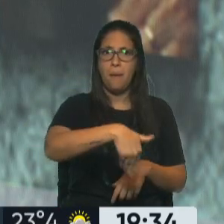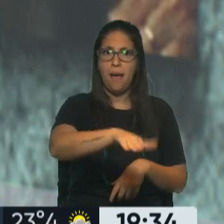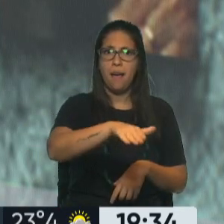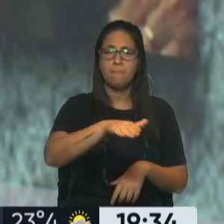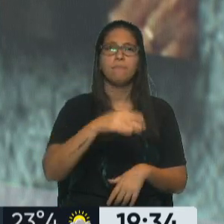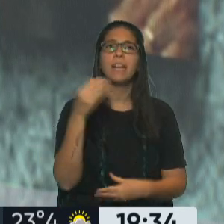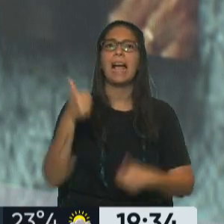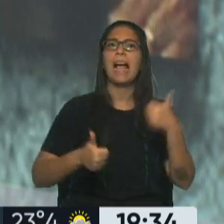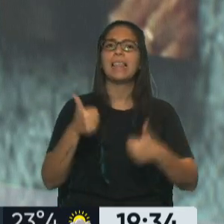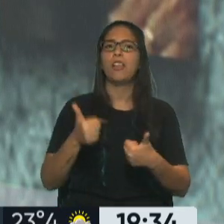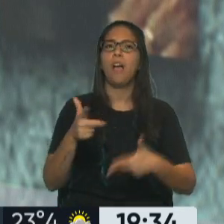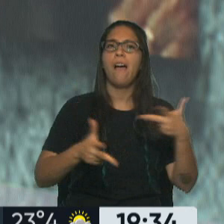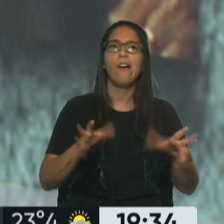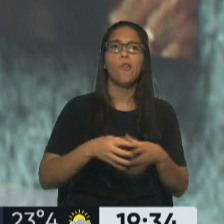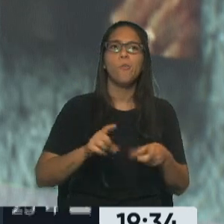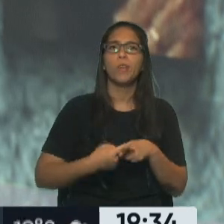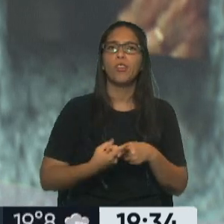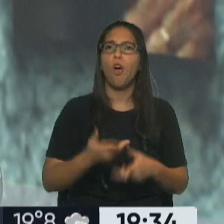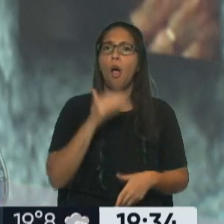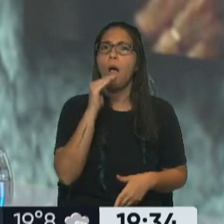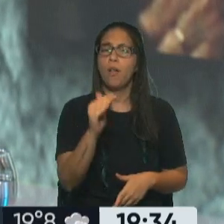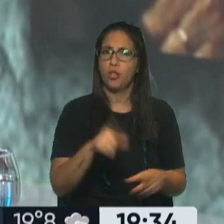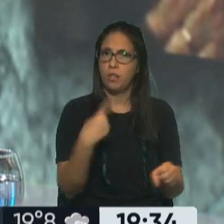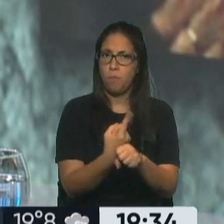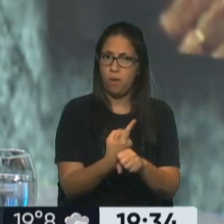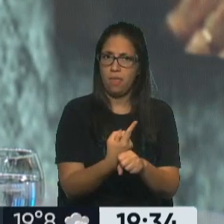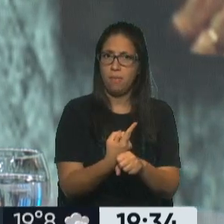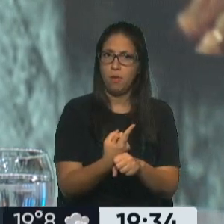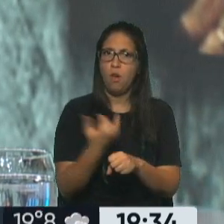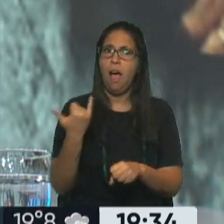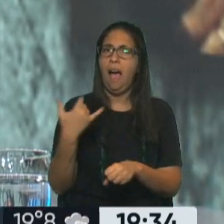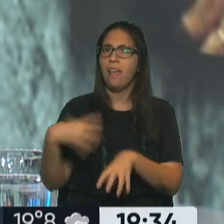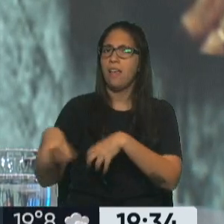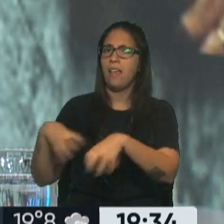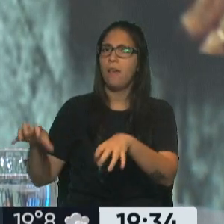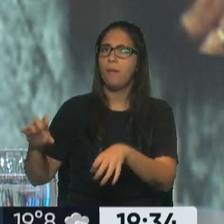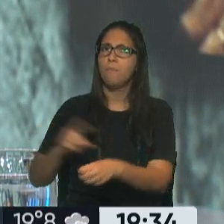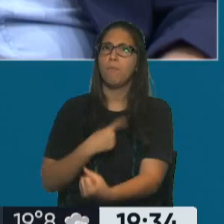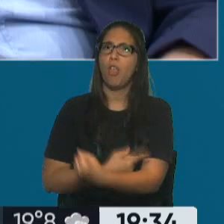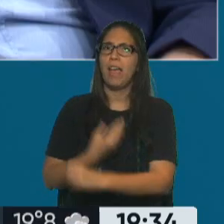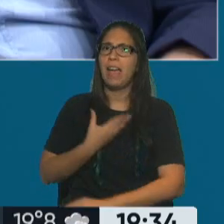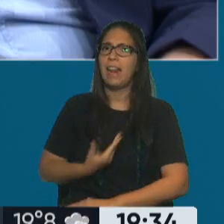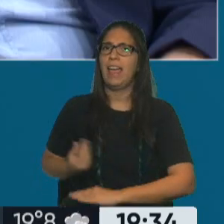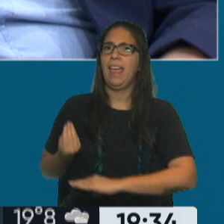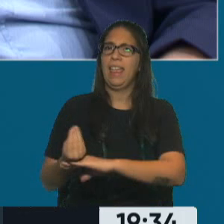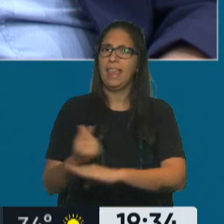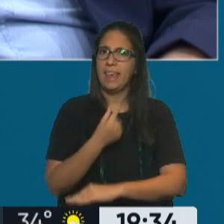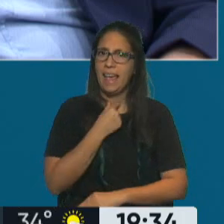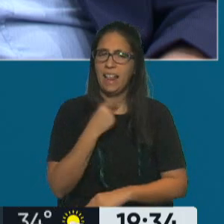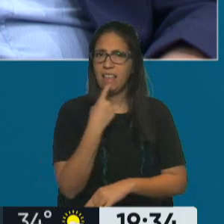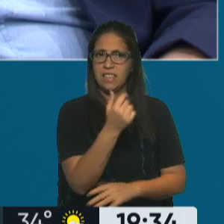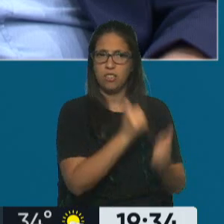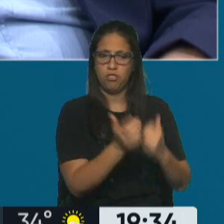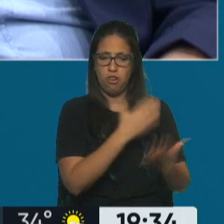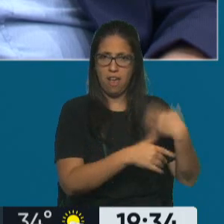mencionar candidatos ni agrupaciones ni partidos Pero hay espacios del poder que quieren sentarse en el poder negando historias